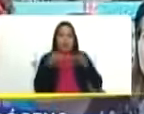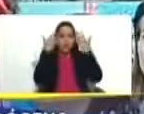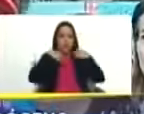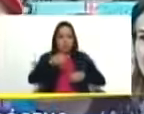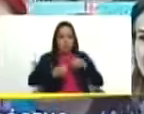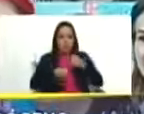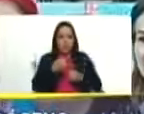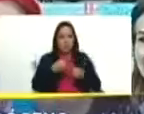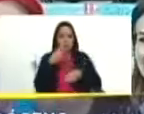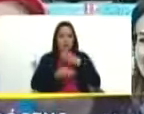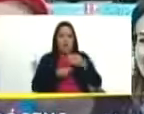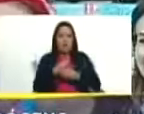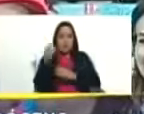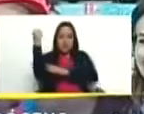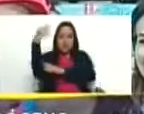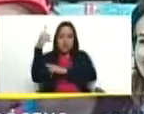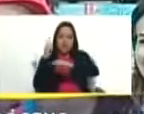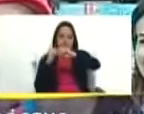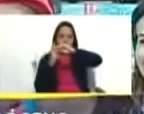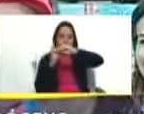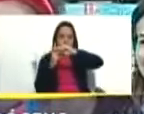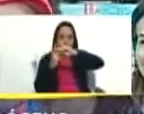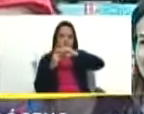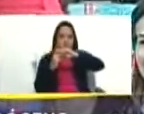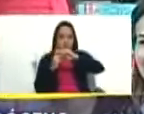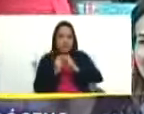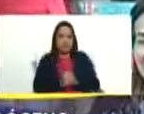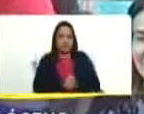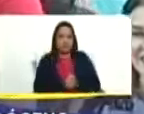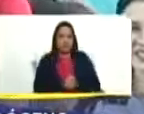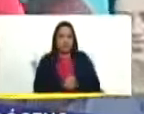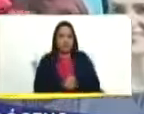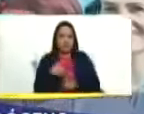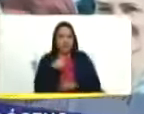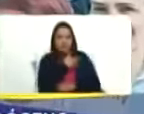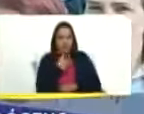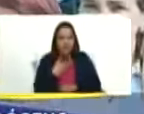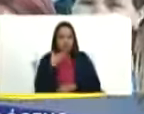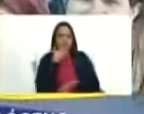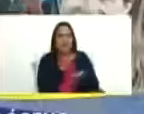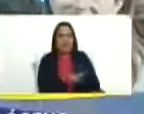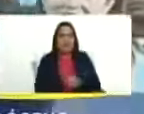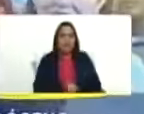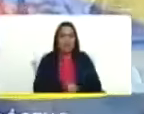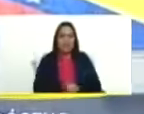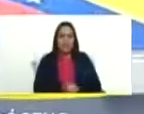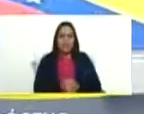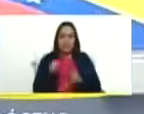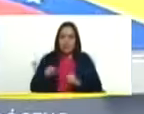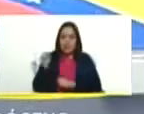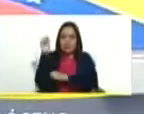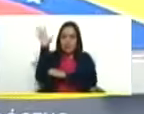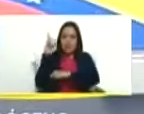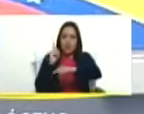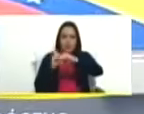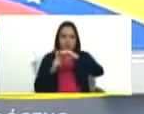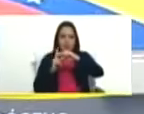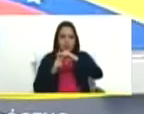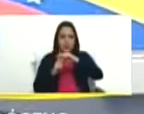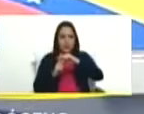cruz. No tengo más palabras sino agradecer. Que se prenda la cruz, pues. Y Cristo